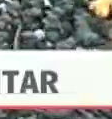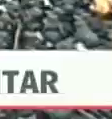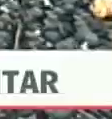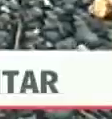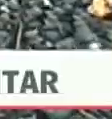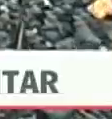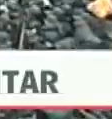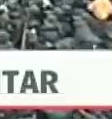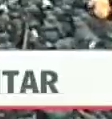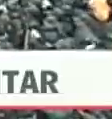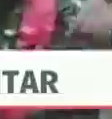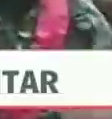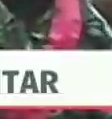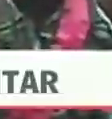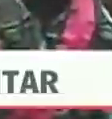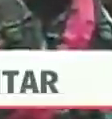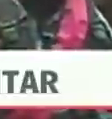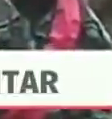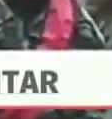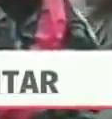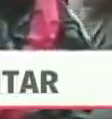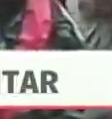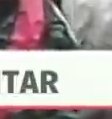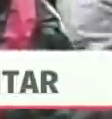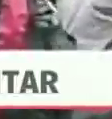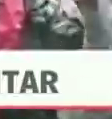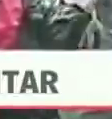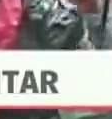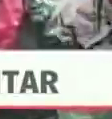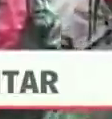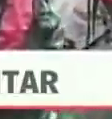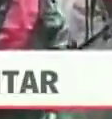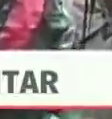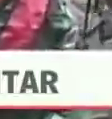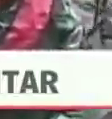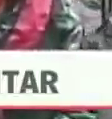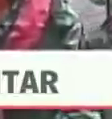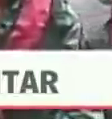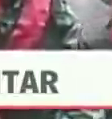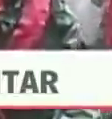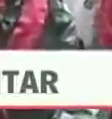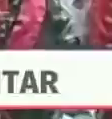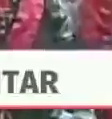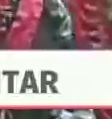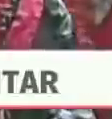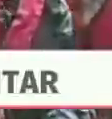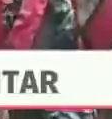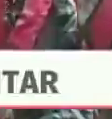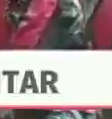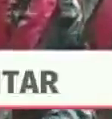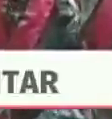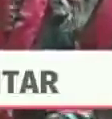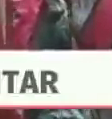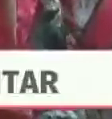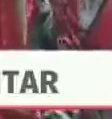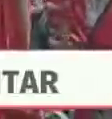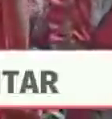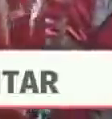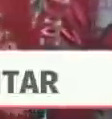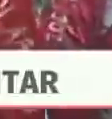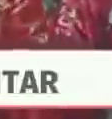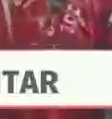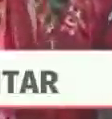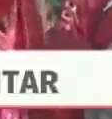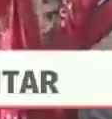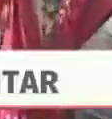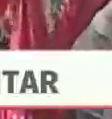orientado el Ejecutivo Nacional, cerrar filas, rodilla en tierra, unidad monolítica, debemos cuidar y mantener la unión de la